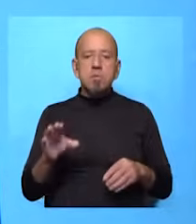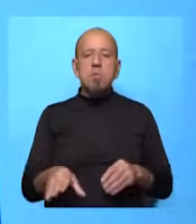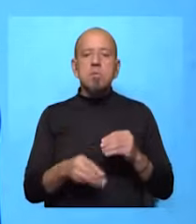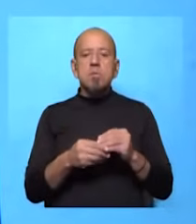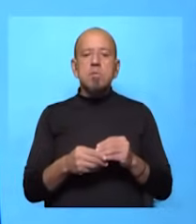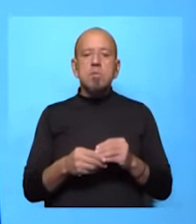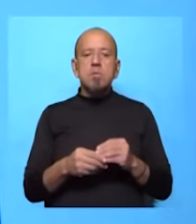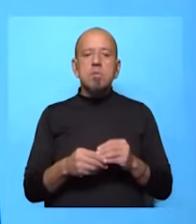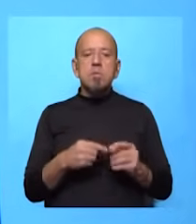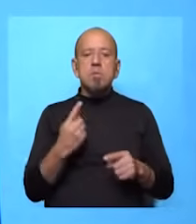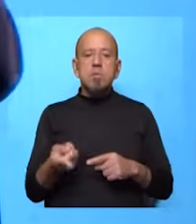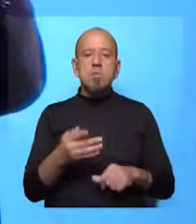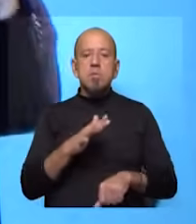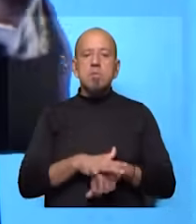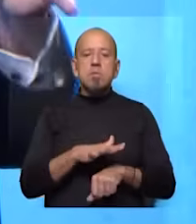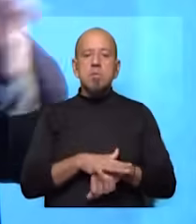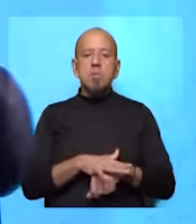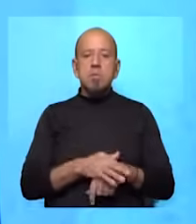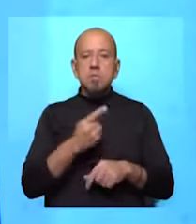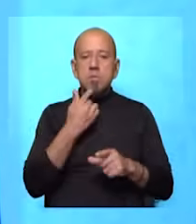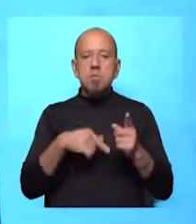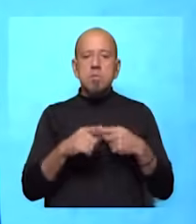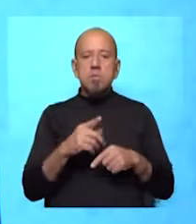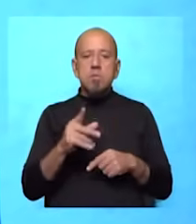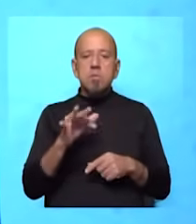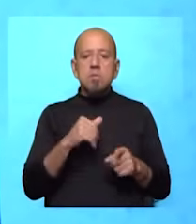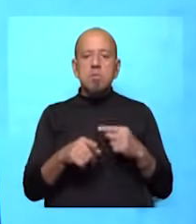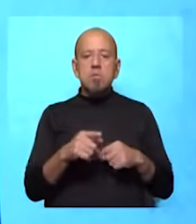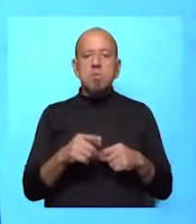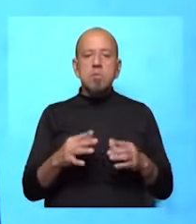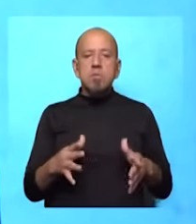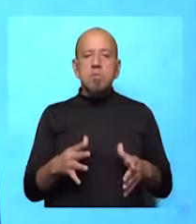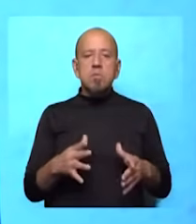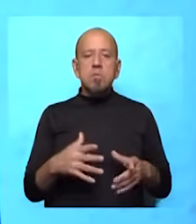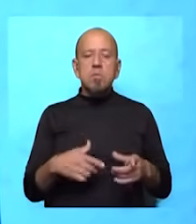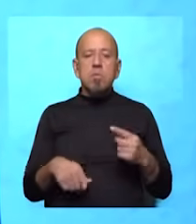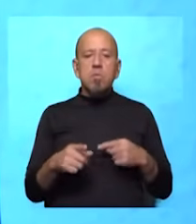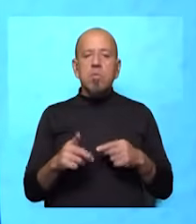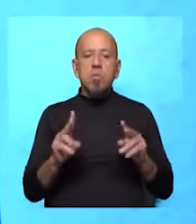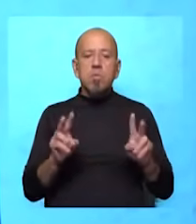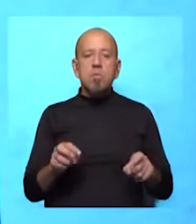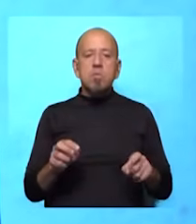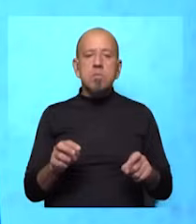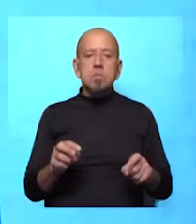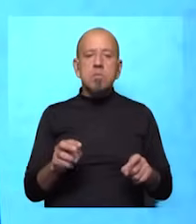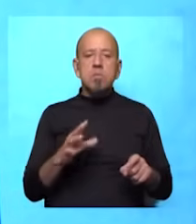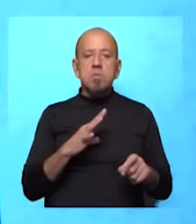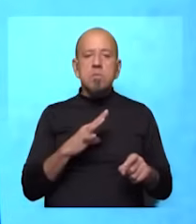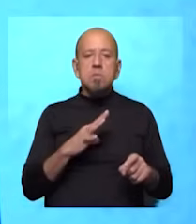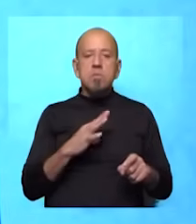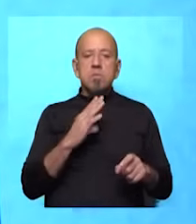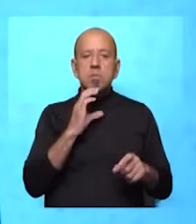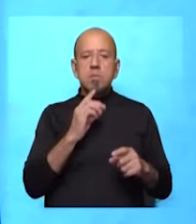instancias otros momentos por ejemplo tendremos todos los días un panel de análisis que estará analizando un tema por día habrá humor también